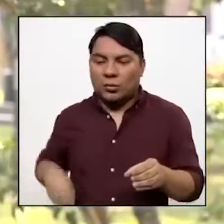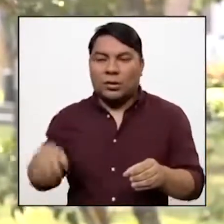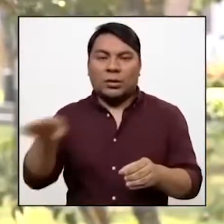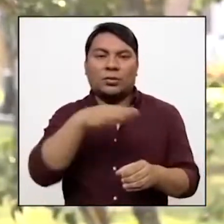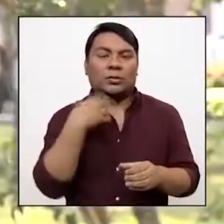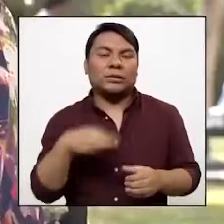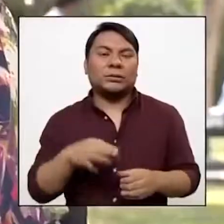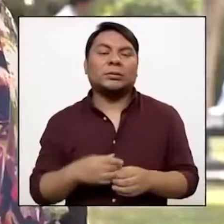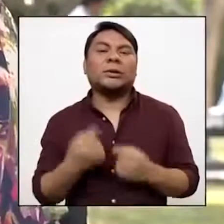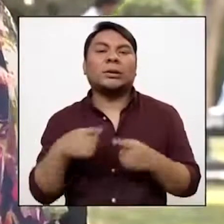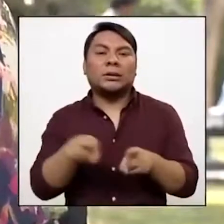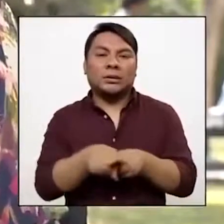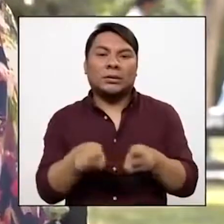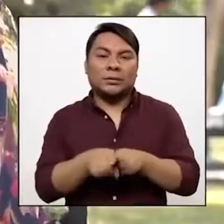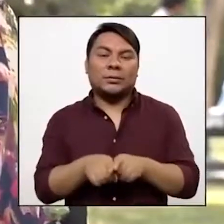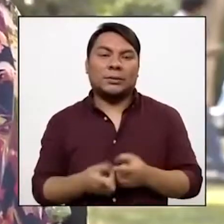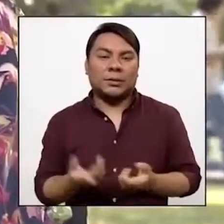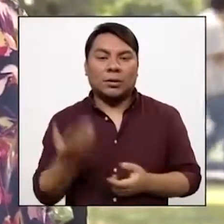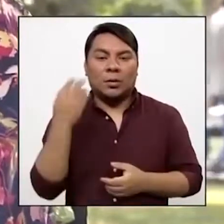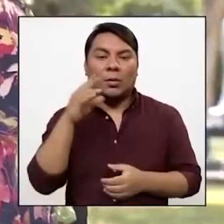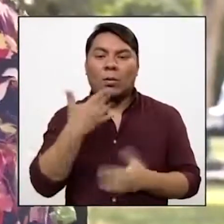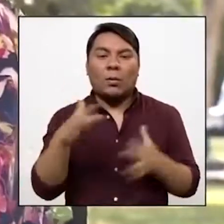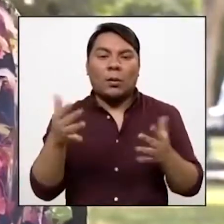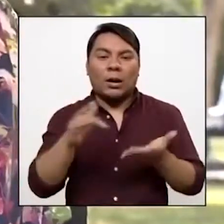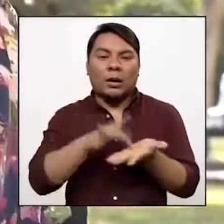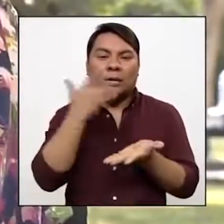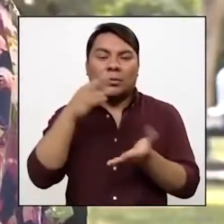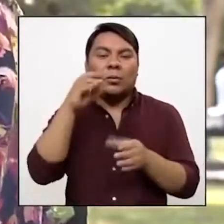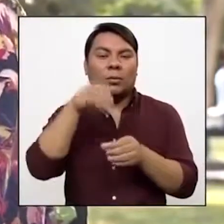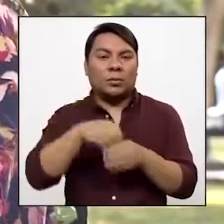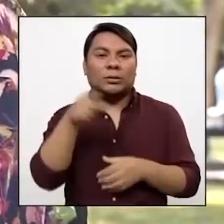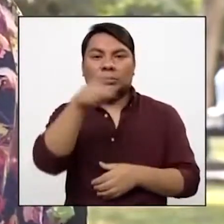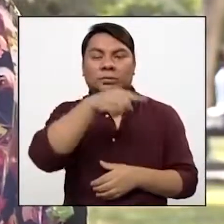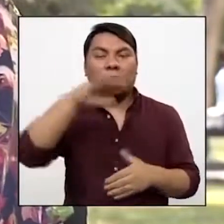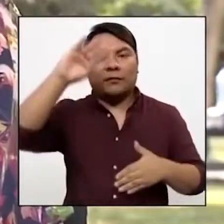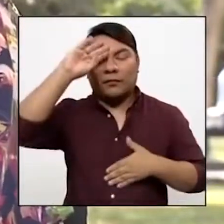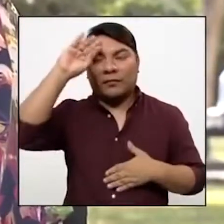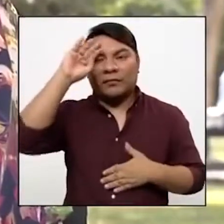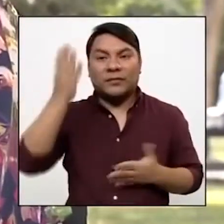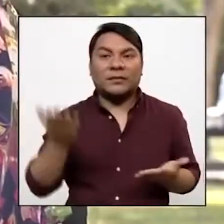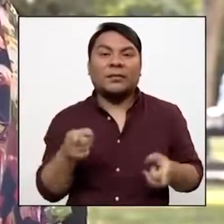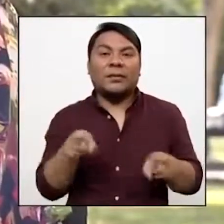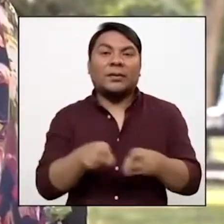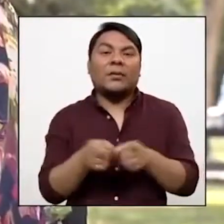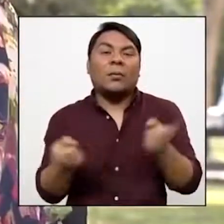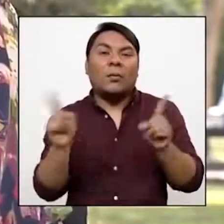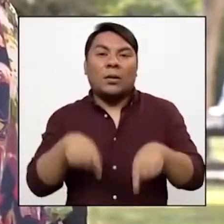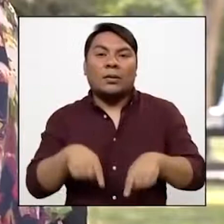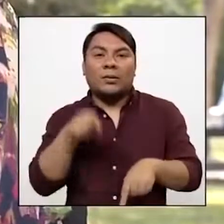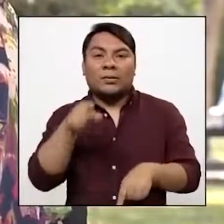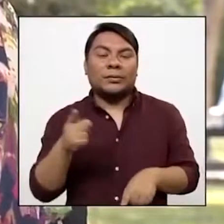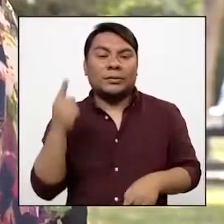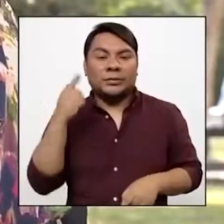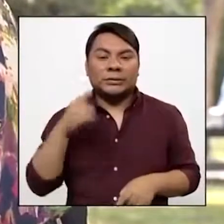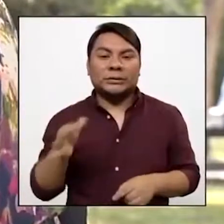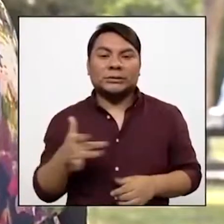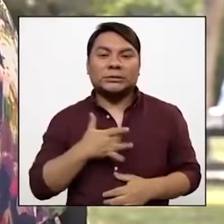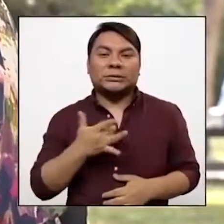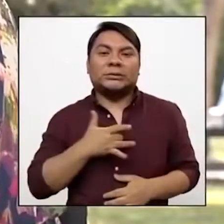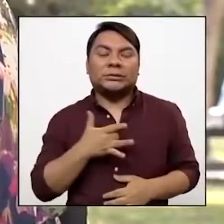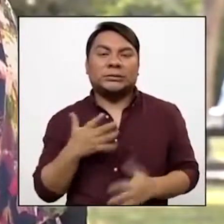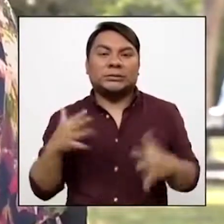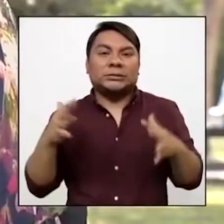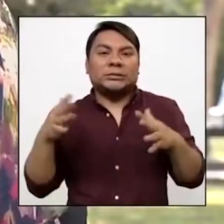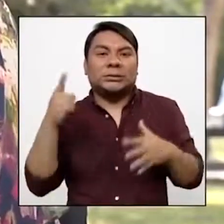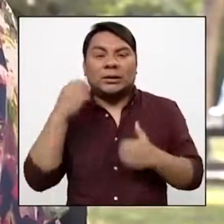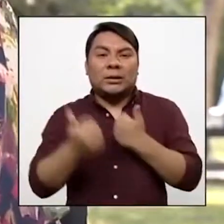nosotros. Igual el azúcar, ¿no? Claro, son enfermedades que justamente cuando uno está pues en una situación de